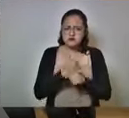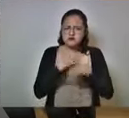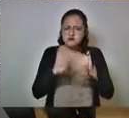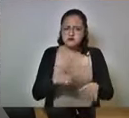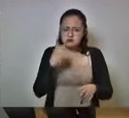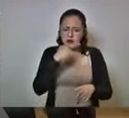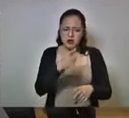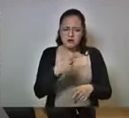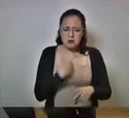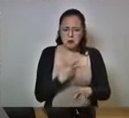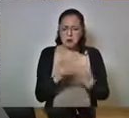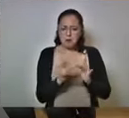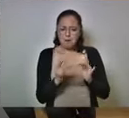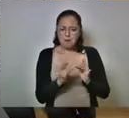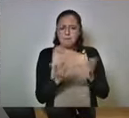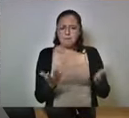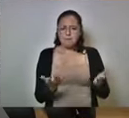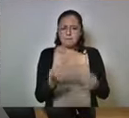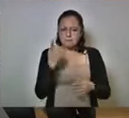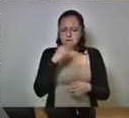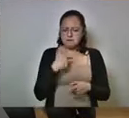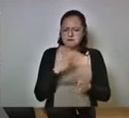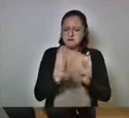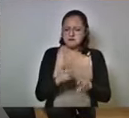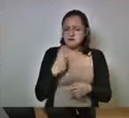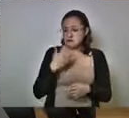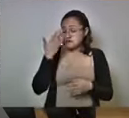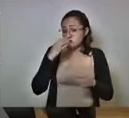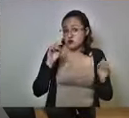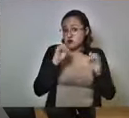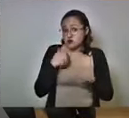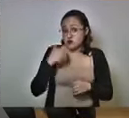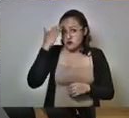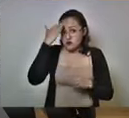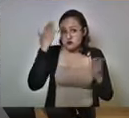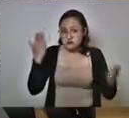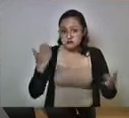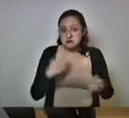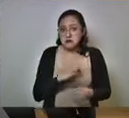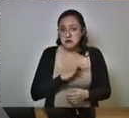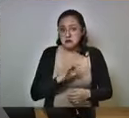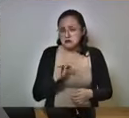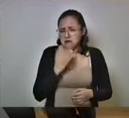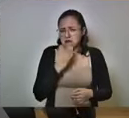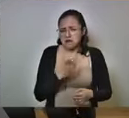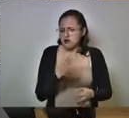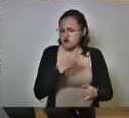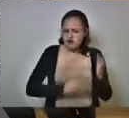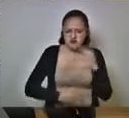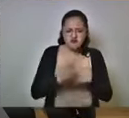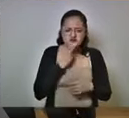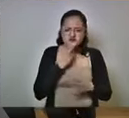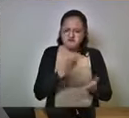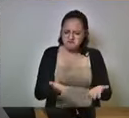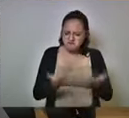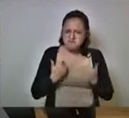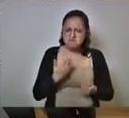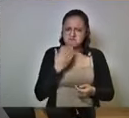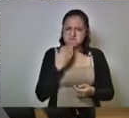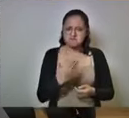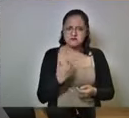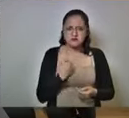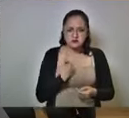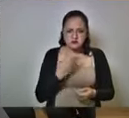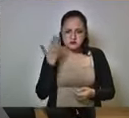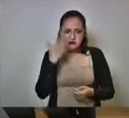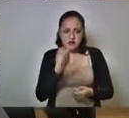Verónica que te busque, ¿no? La verdad no conocí ese dato. Todo lo que nos sirva para